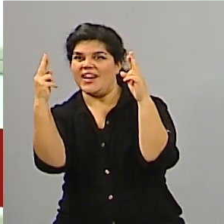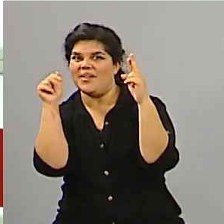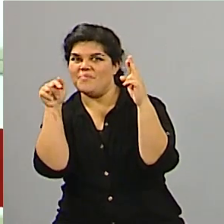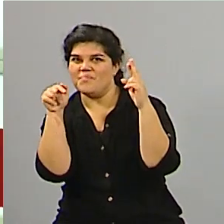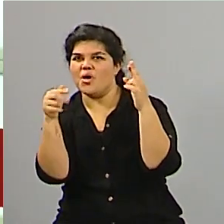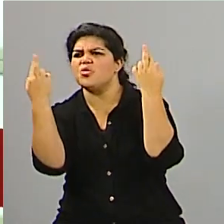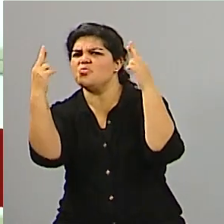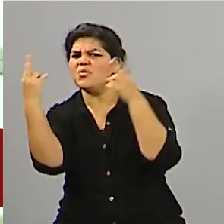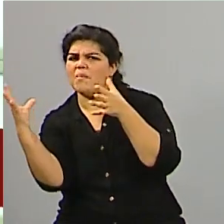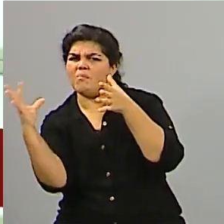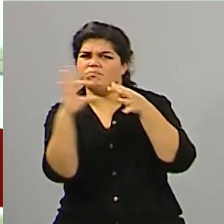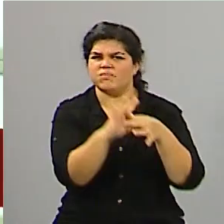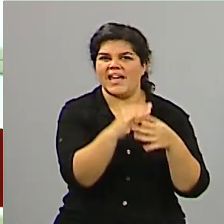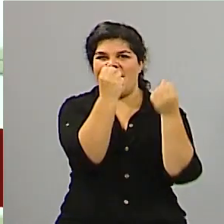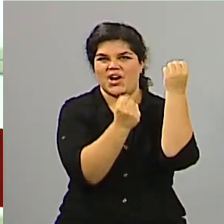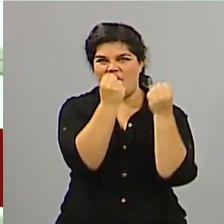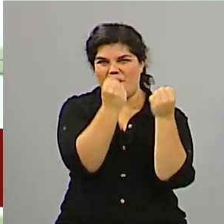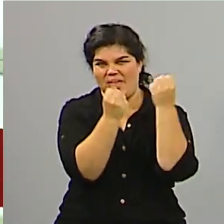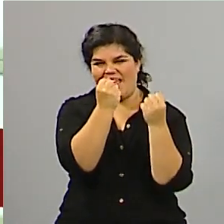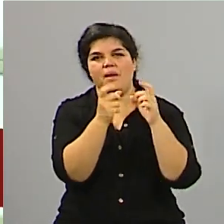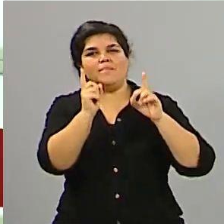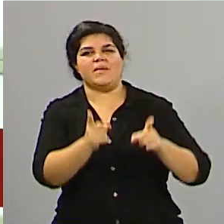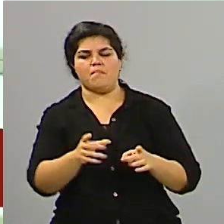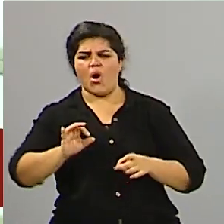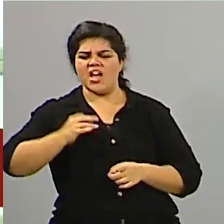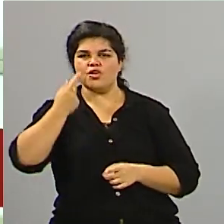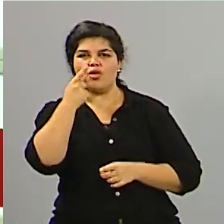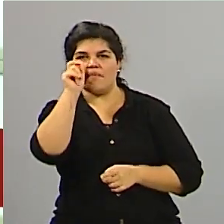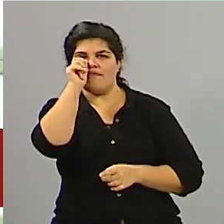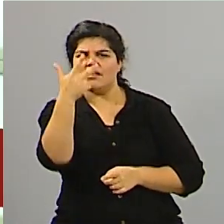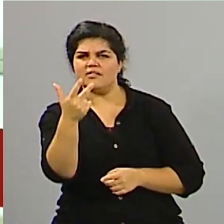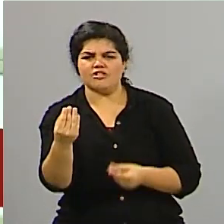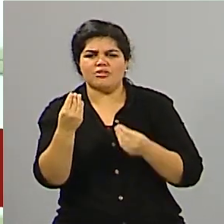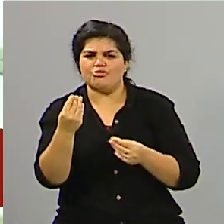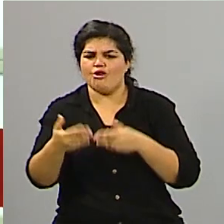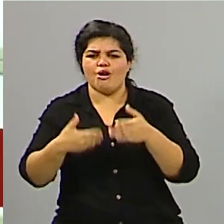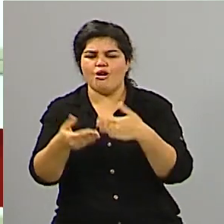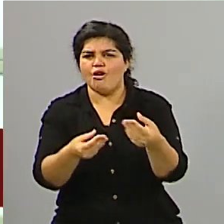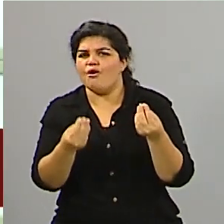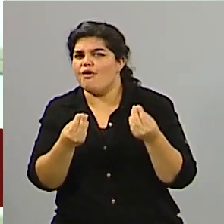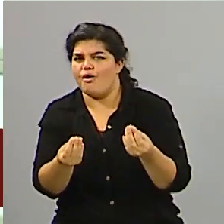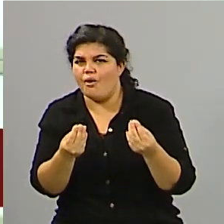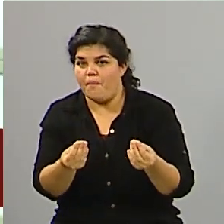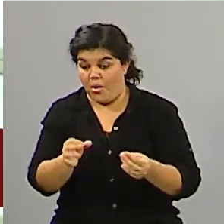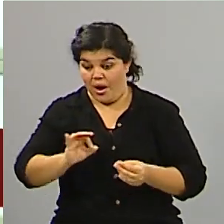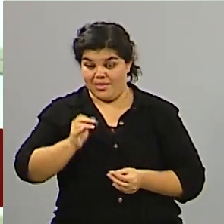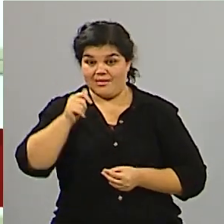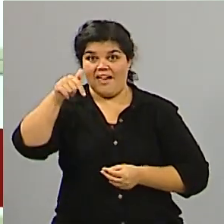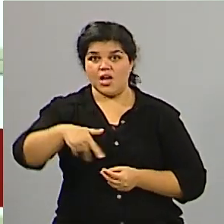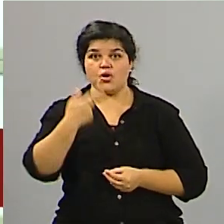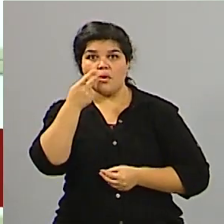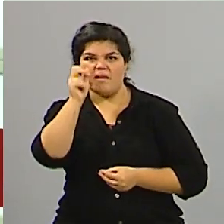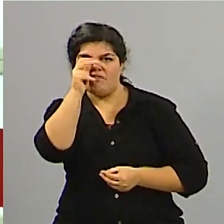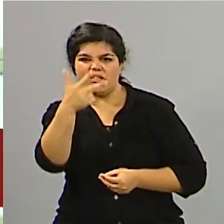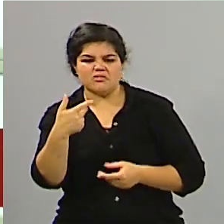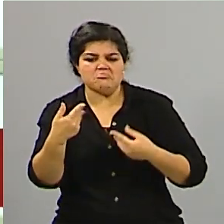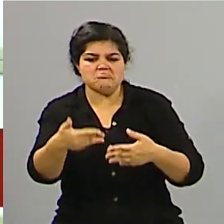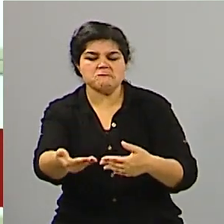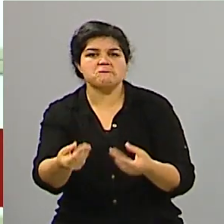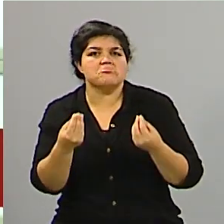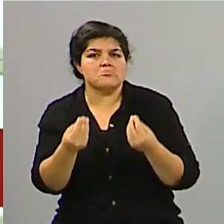colabora mucho con la economía de la provincia. Hablamos del turismo. ¿Cómo está el sector? Queremos saber cómo están encarando este